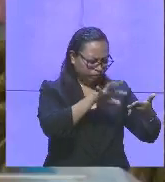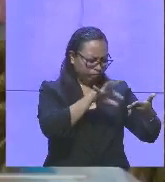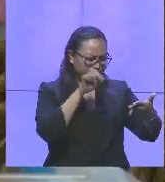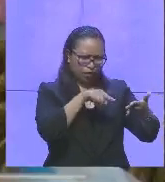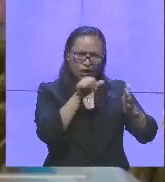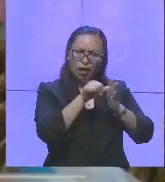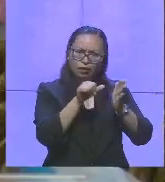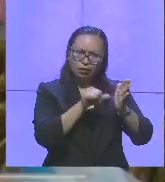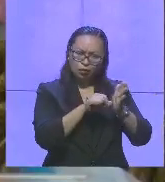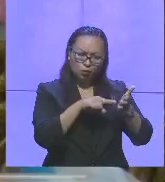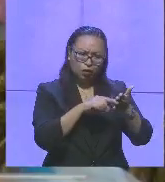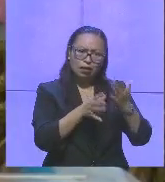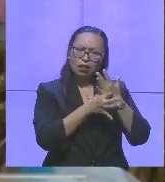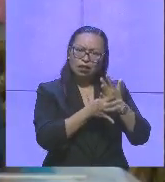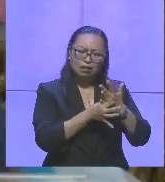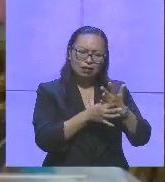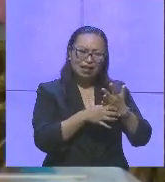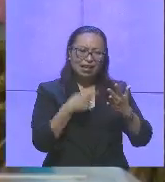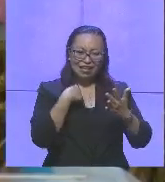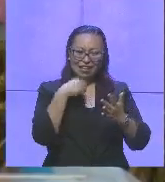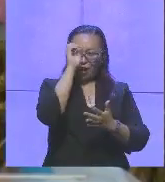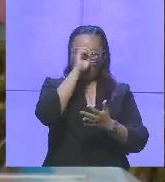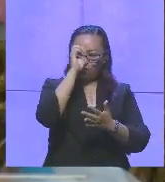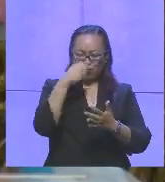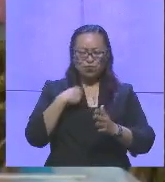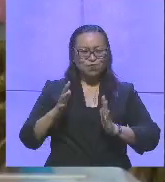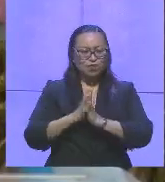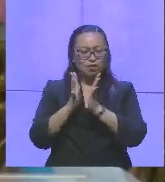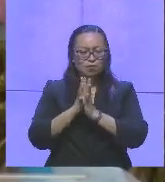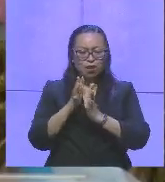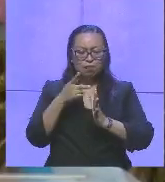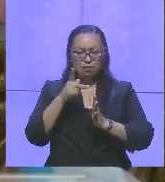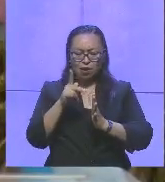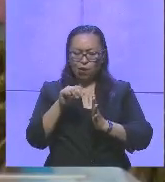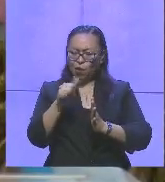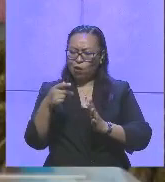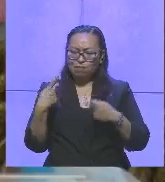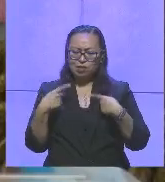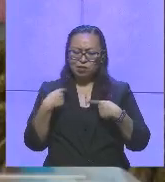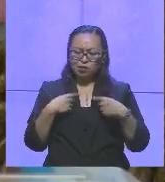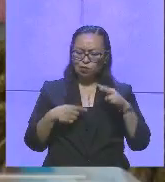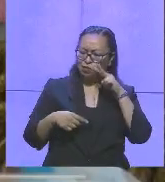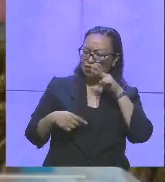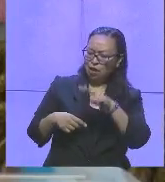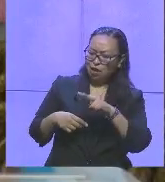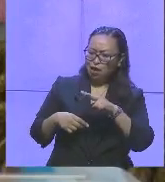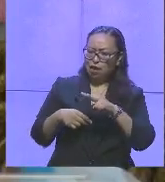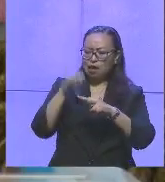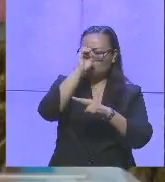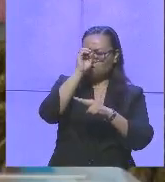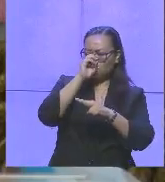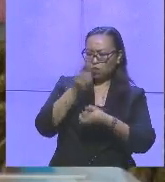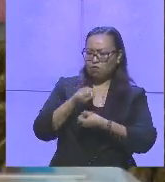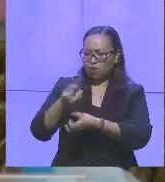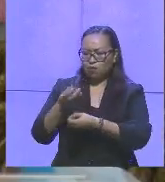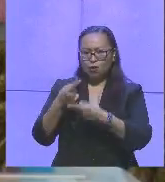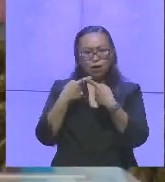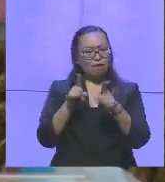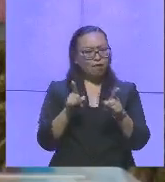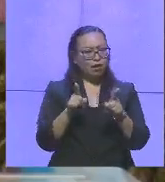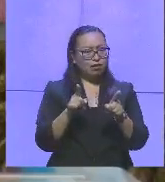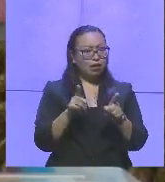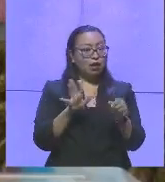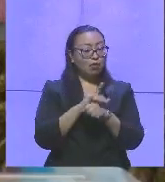las sentencias en las que tú participas pues es vista desde otros ángulos que, como les decía, muchas veces no